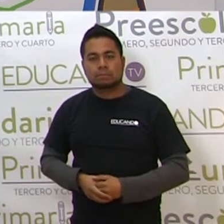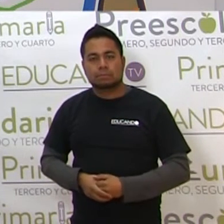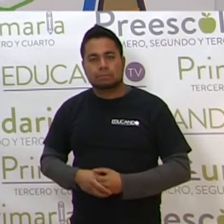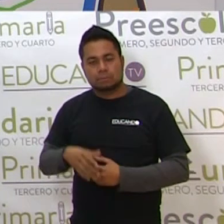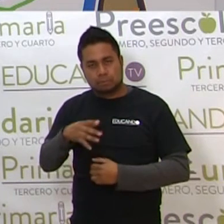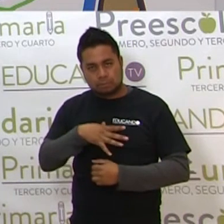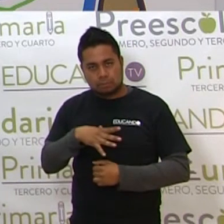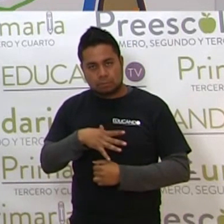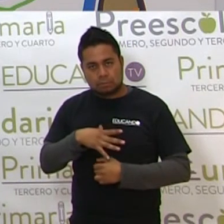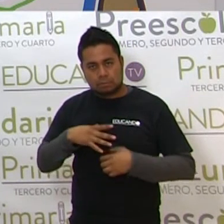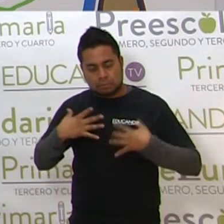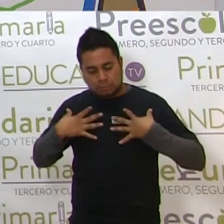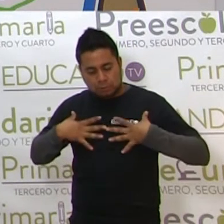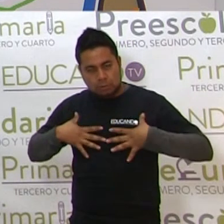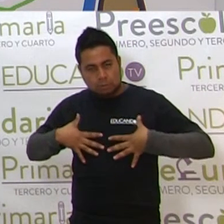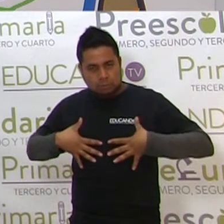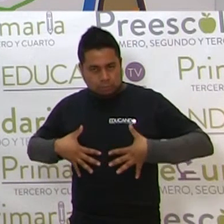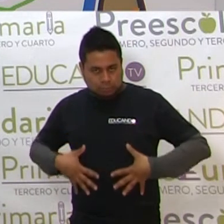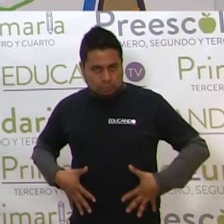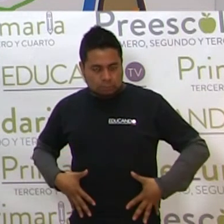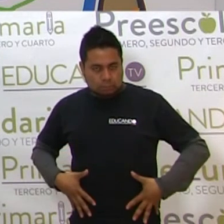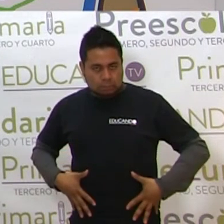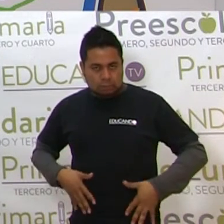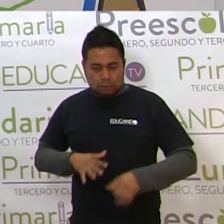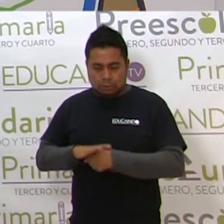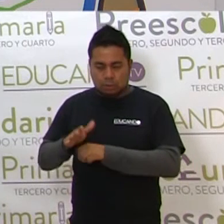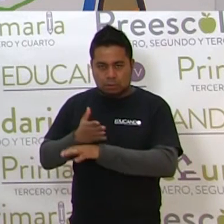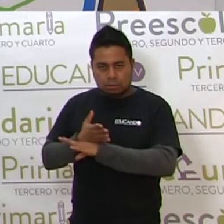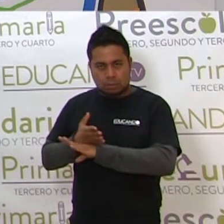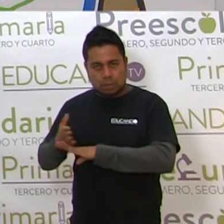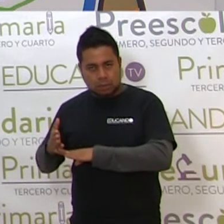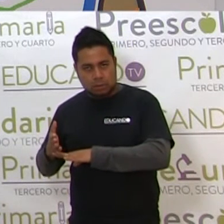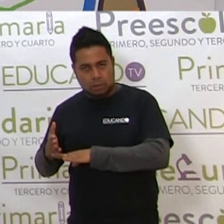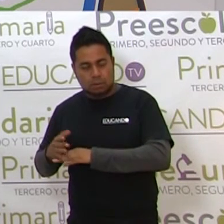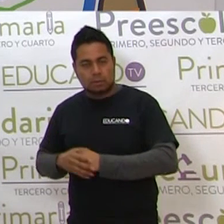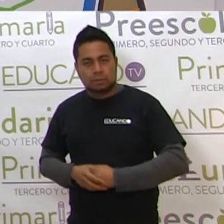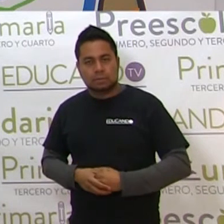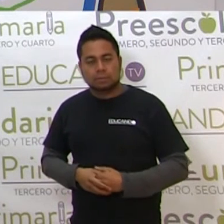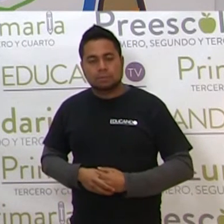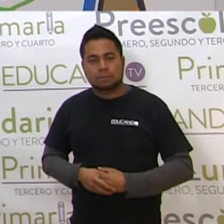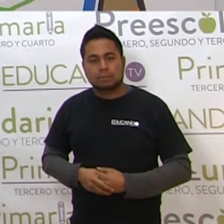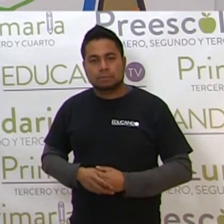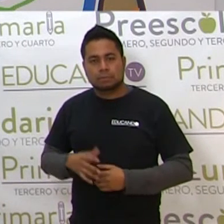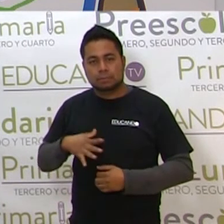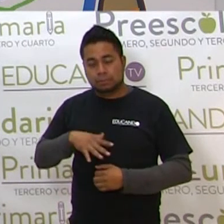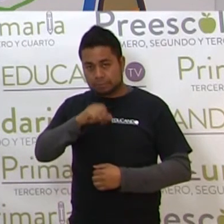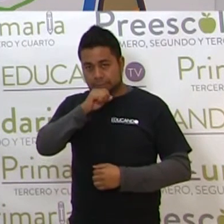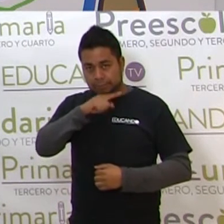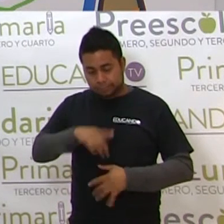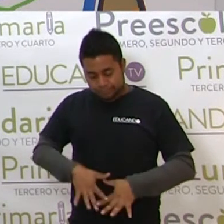su wipil que es blanco un